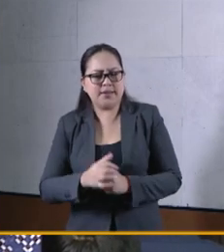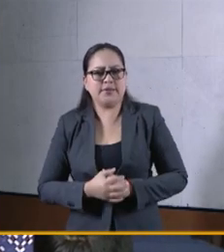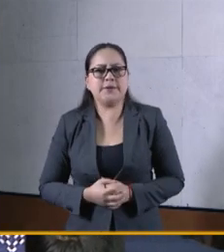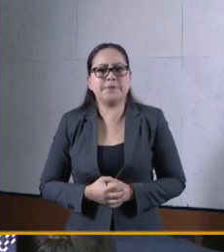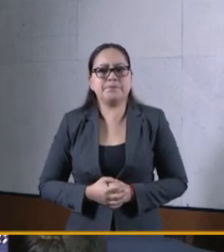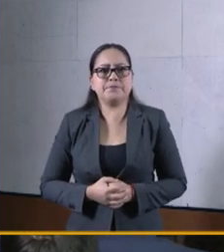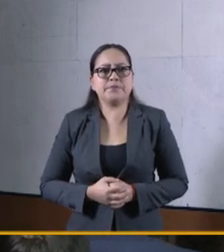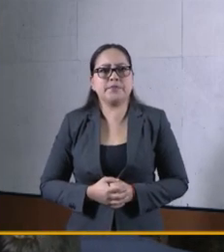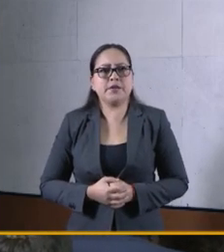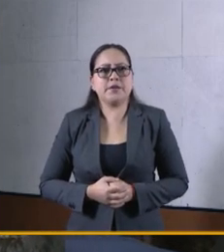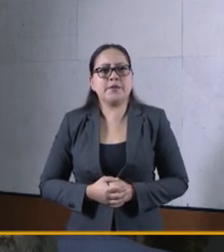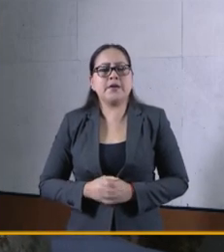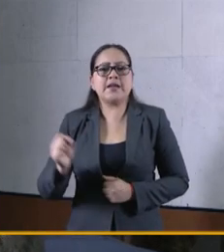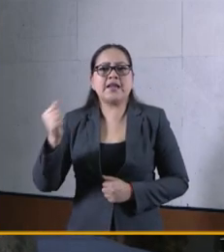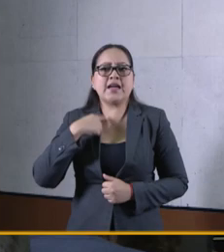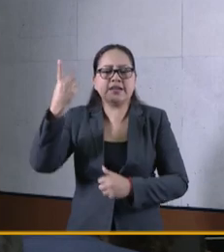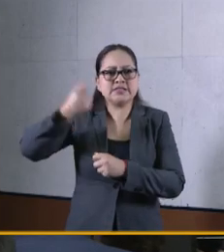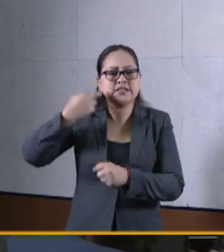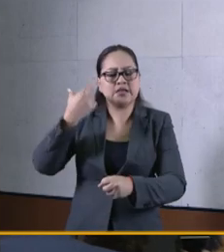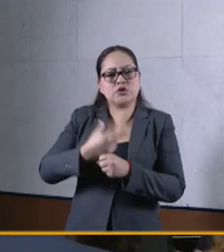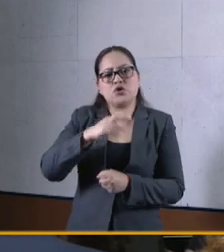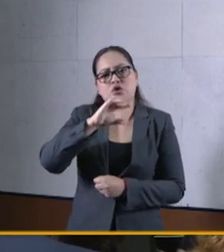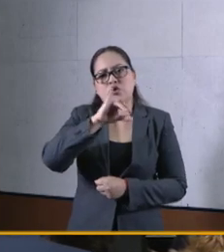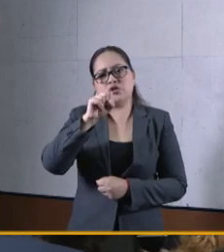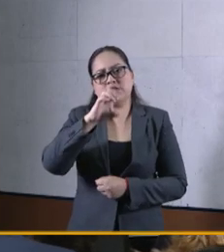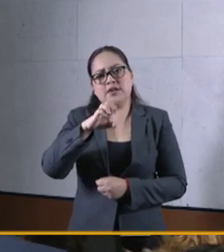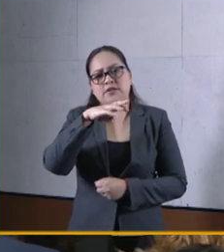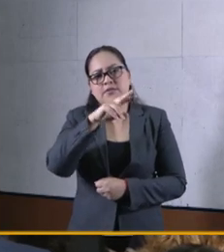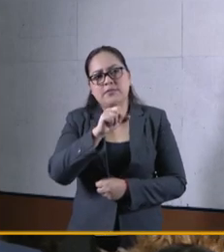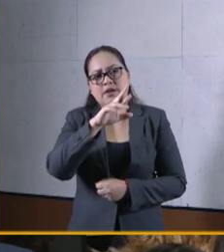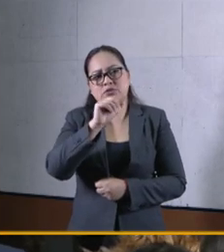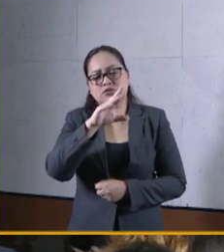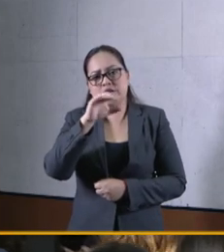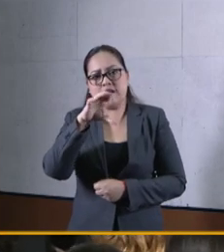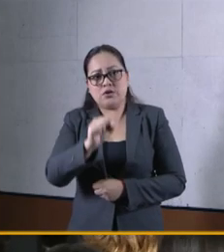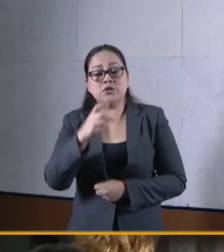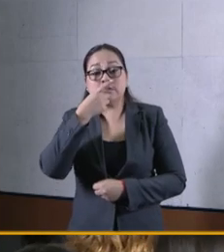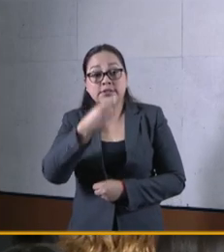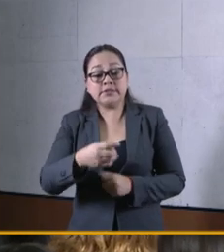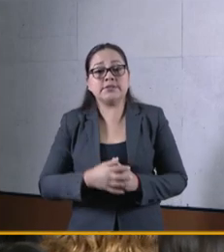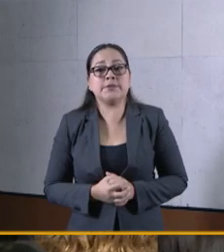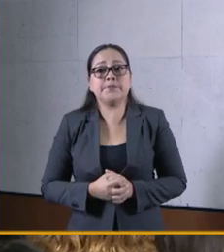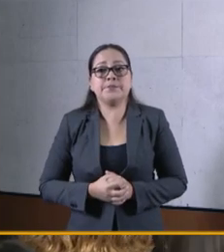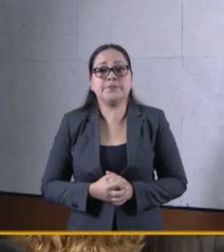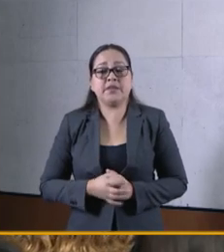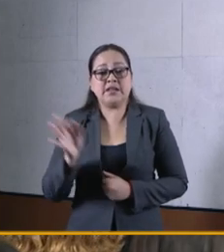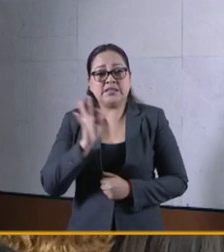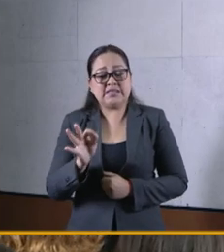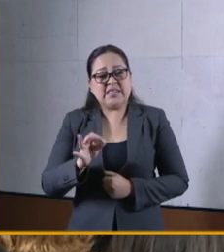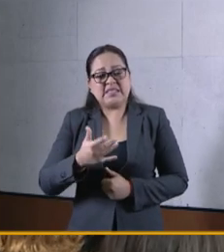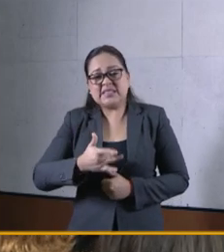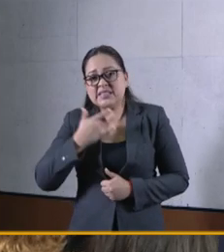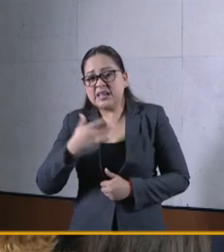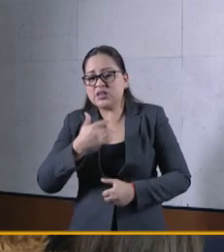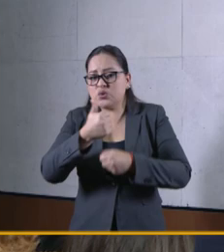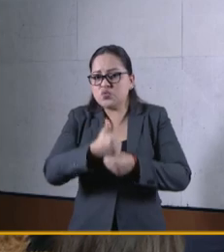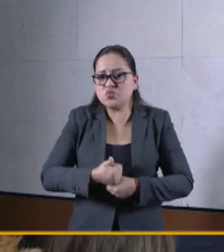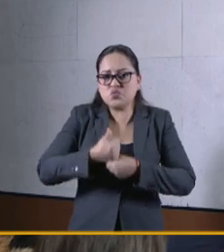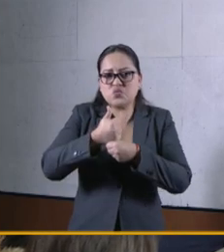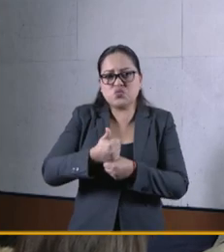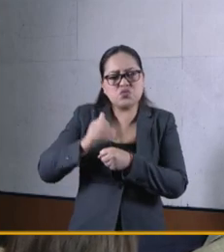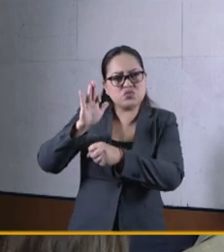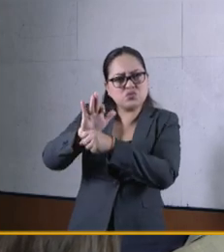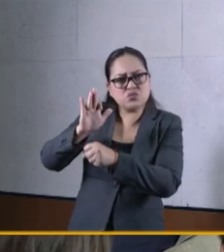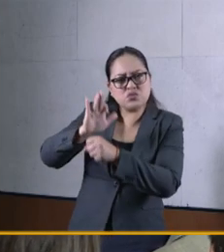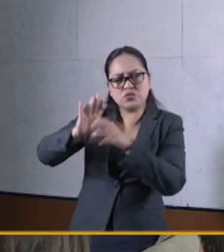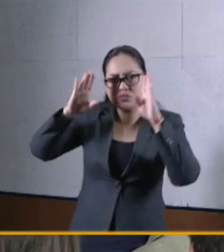nuestro ex rector josé vasconcelos lo dijo quien más haya menester de una cosa quien más ponga en